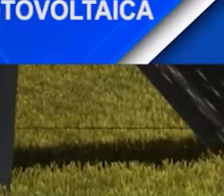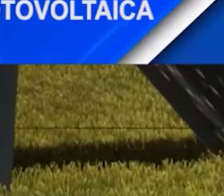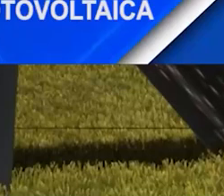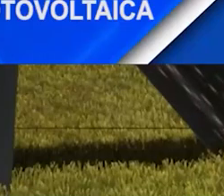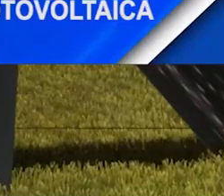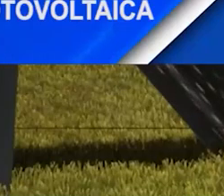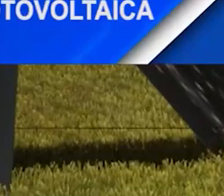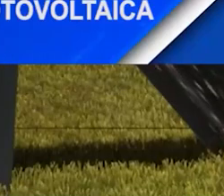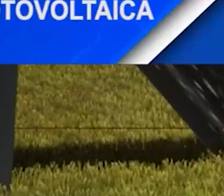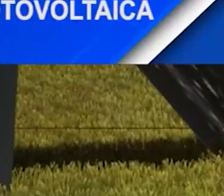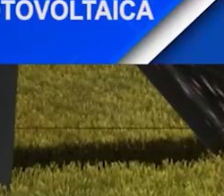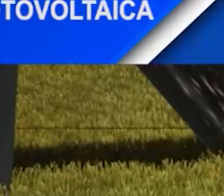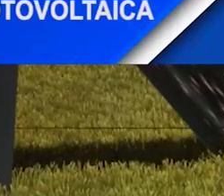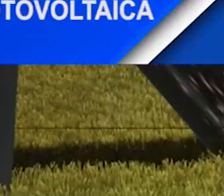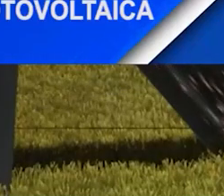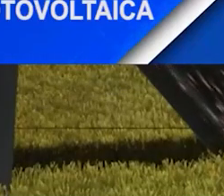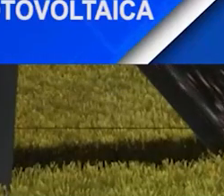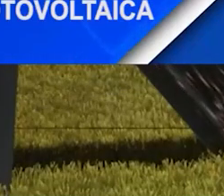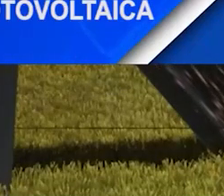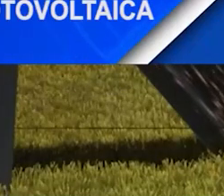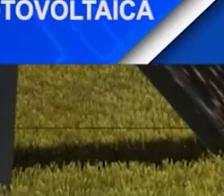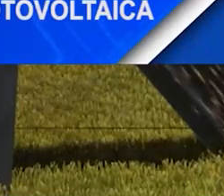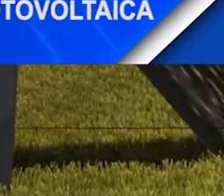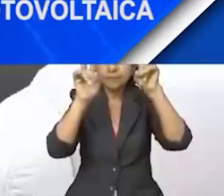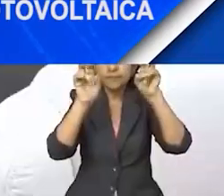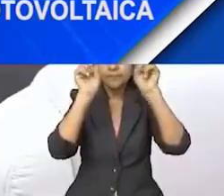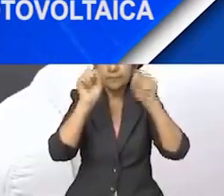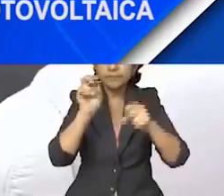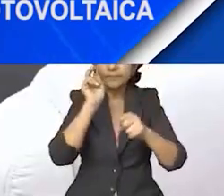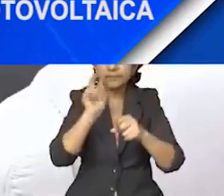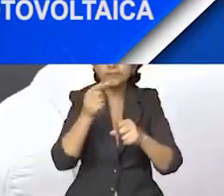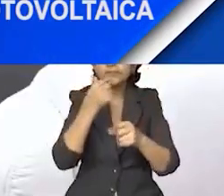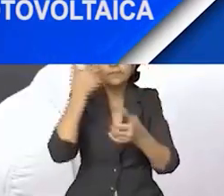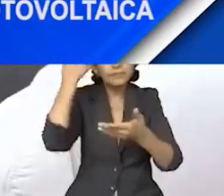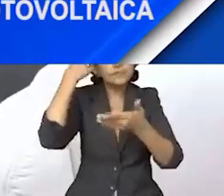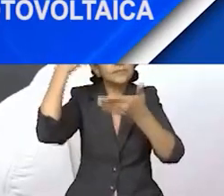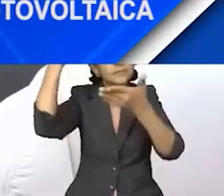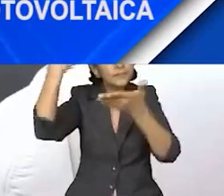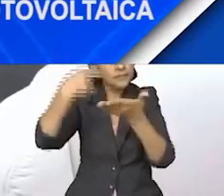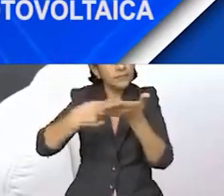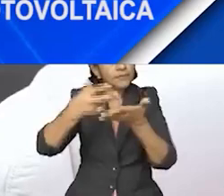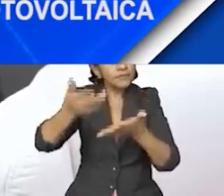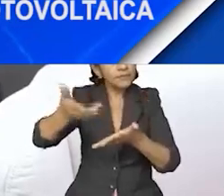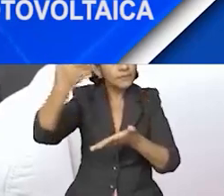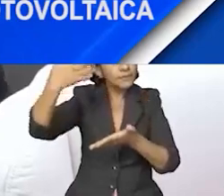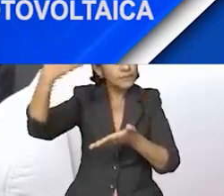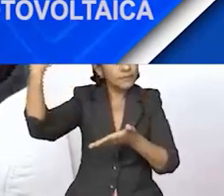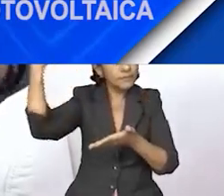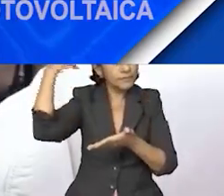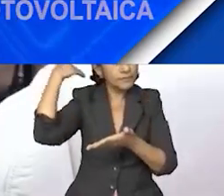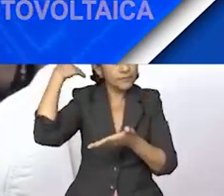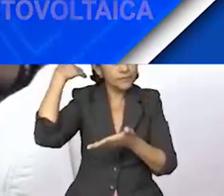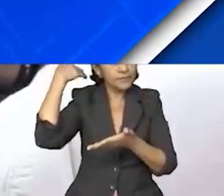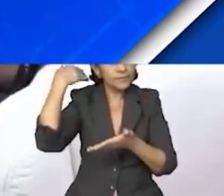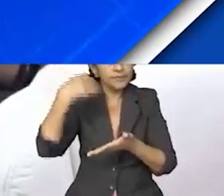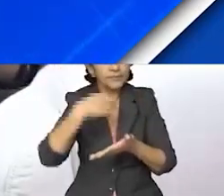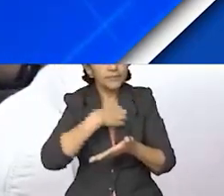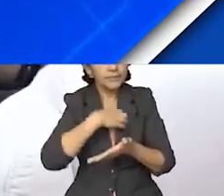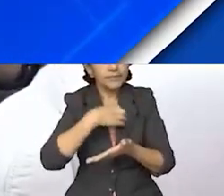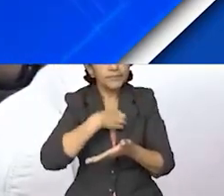un 40% del total del consumo inicial porque hay que recordar que nuestro